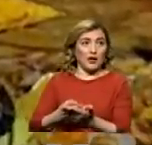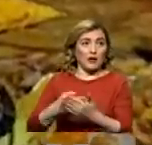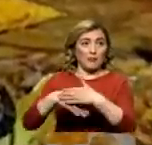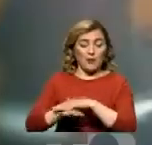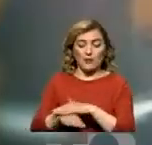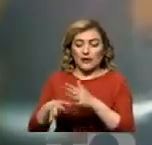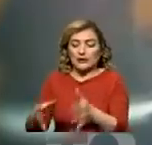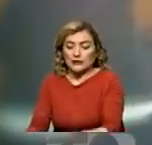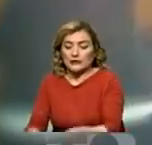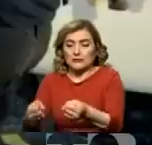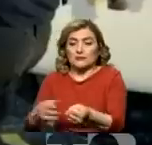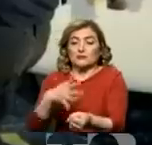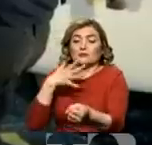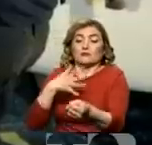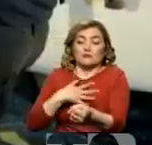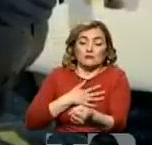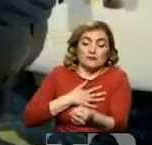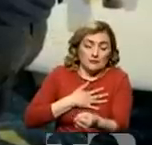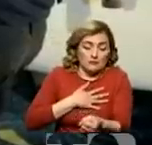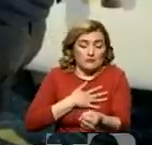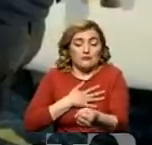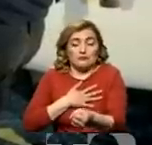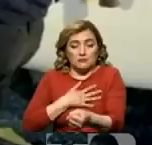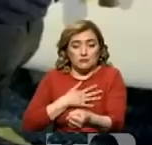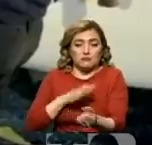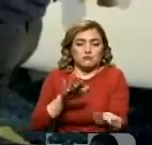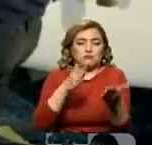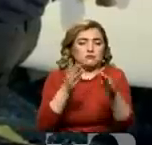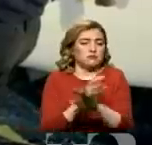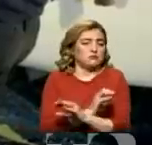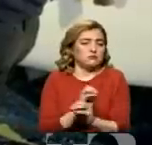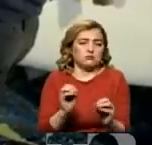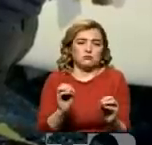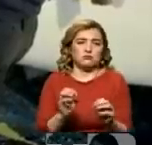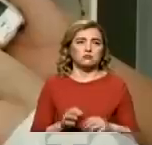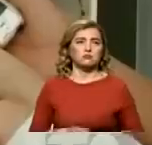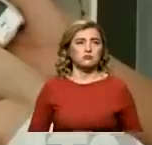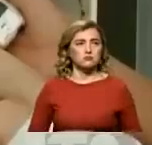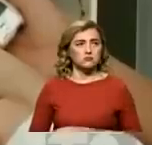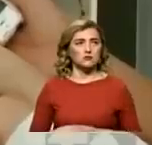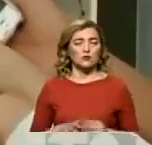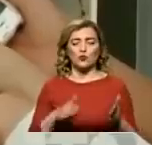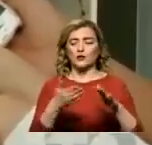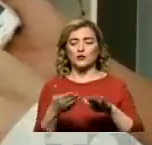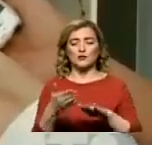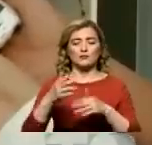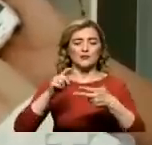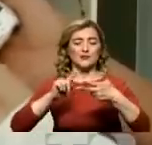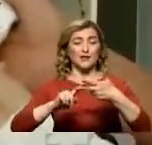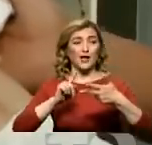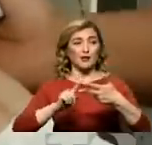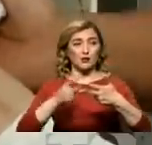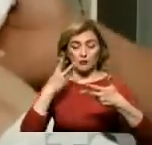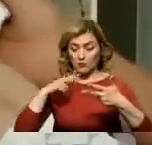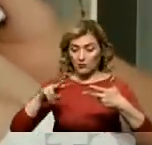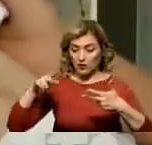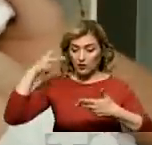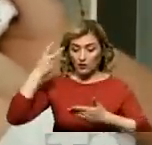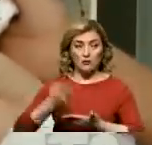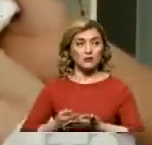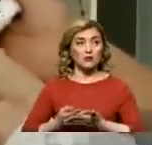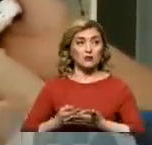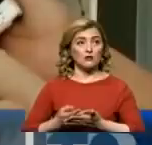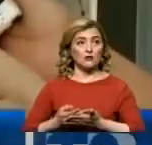compañeros. Pero el gas fue tan fuerte que los asfixió de inmediato. La tercera víctima vio que ellos estaban ahí, que cayeron,